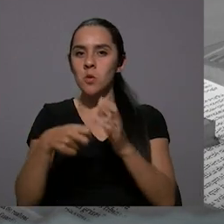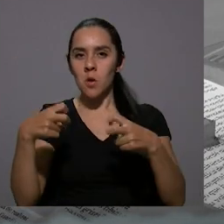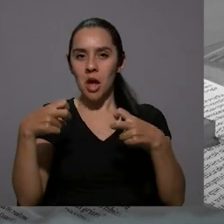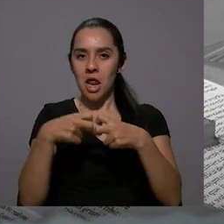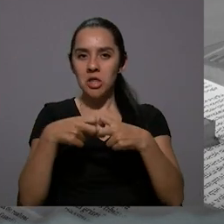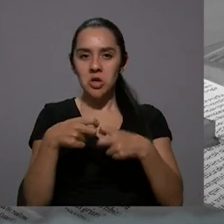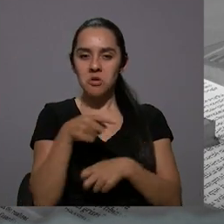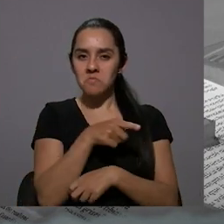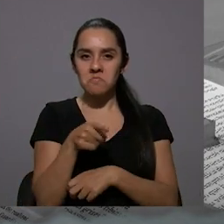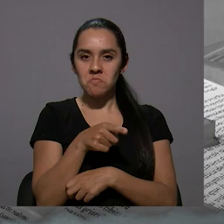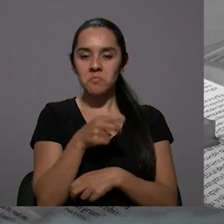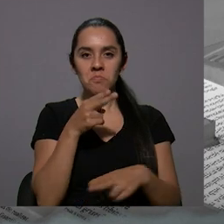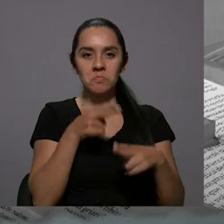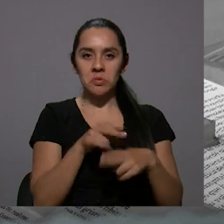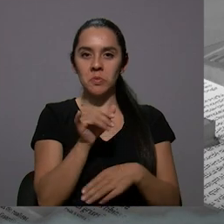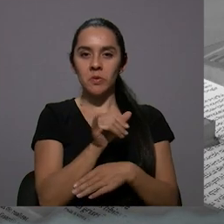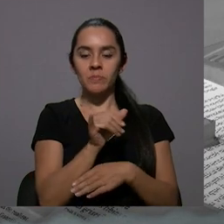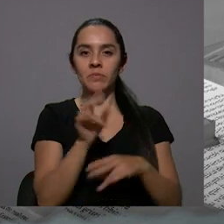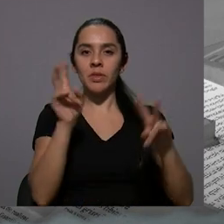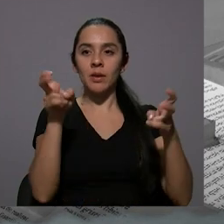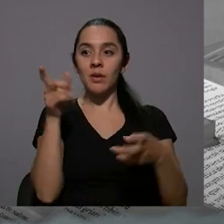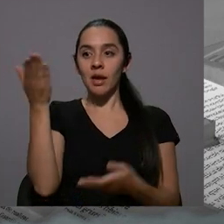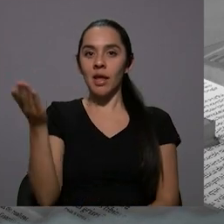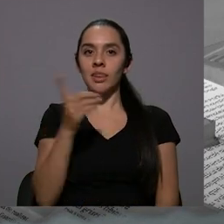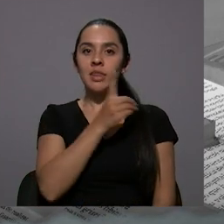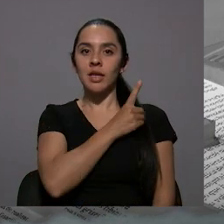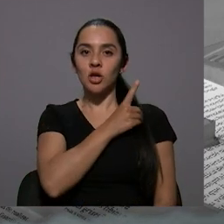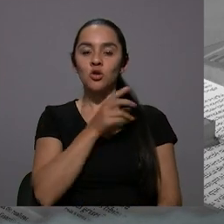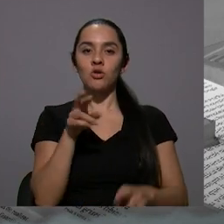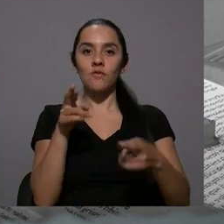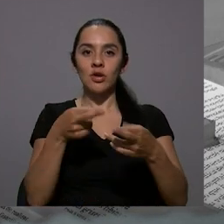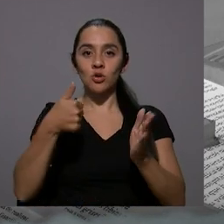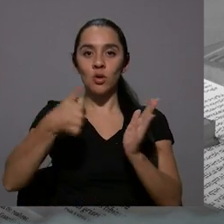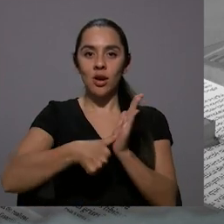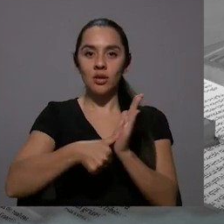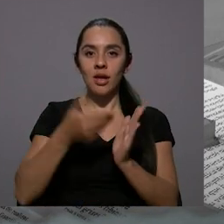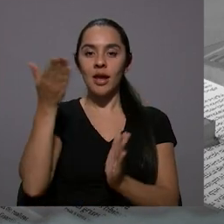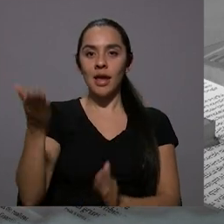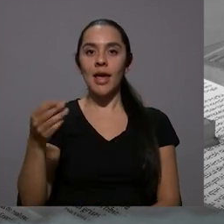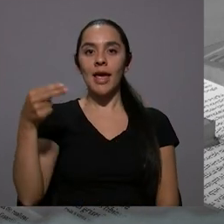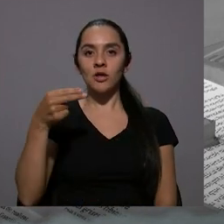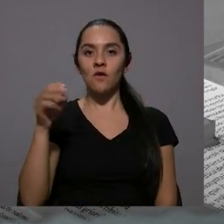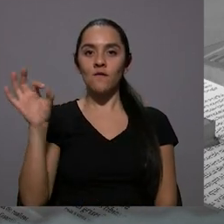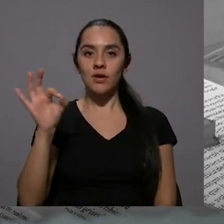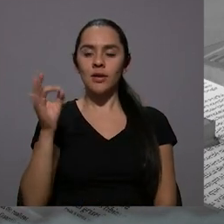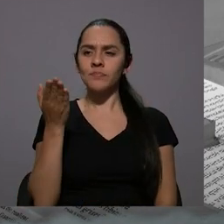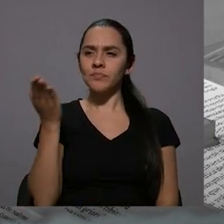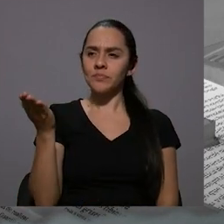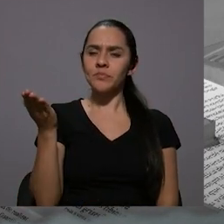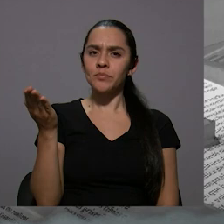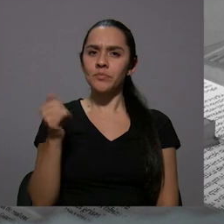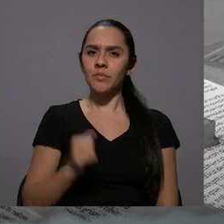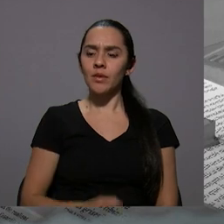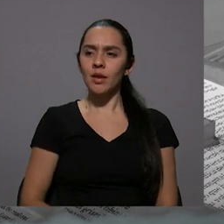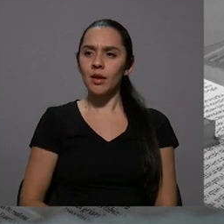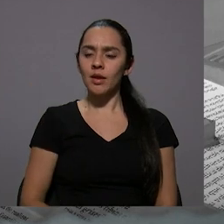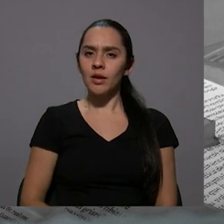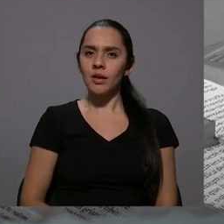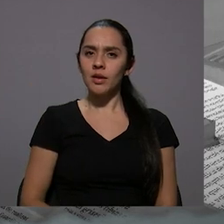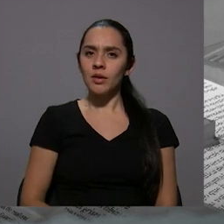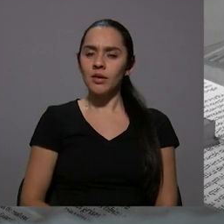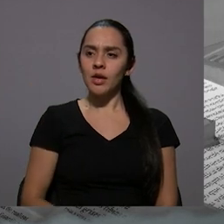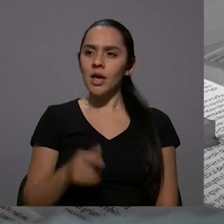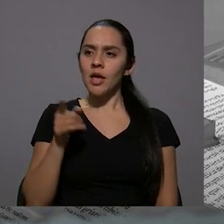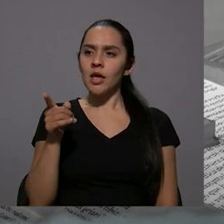electrónico con el eh director del registro electoral Don Héctor Fernández Don Héctor eh